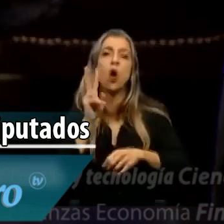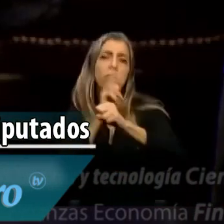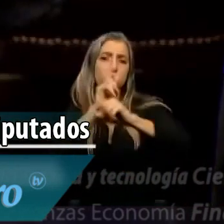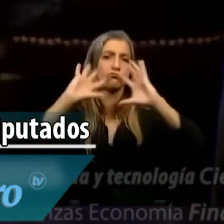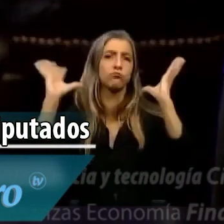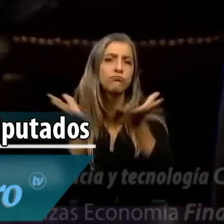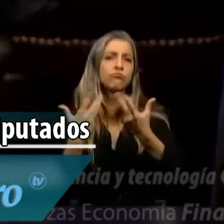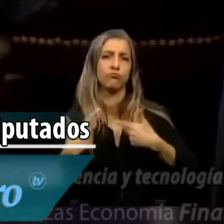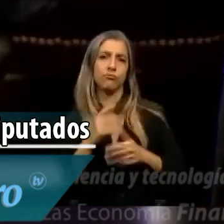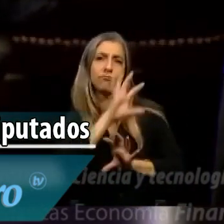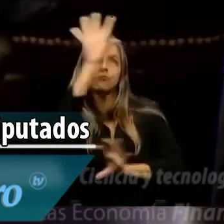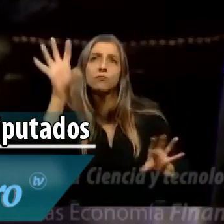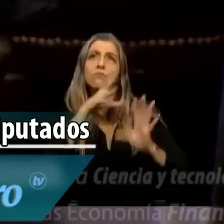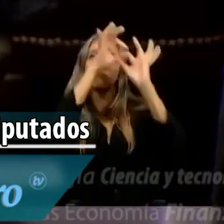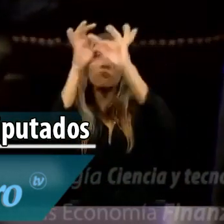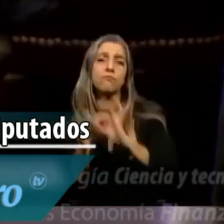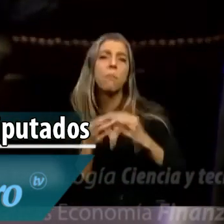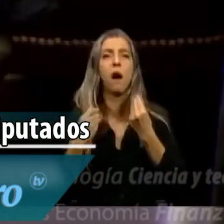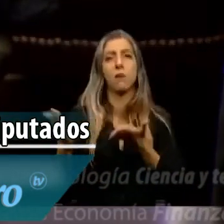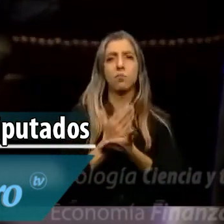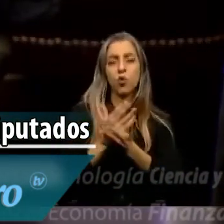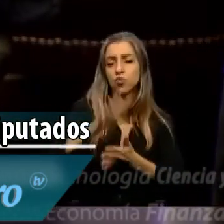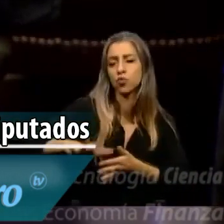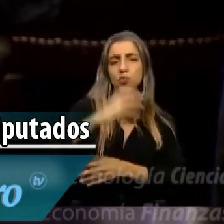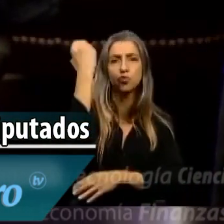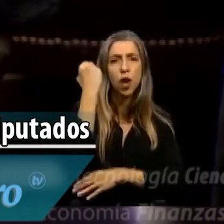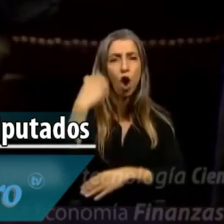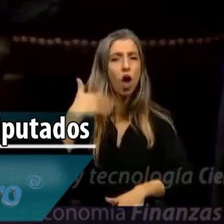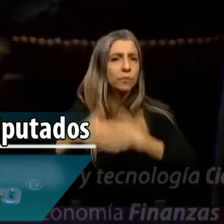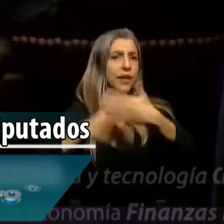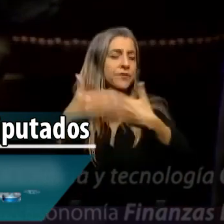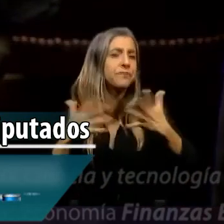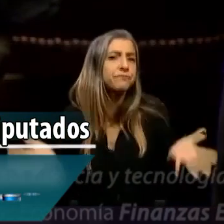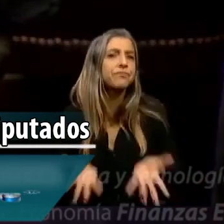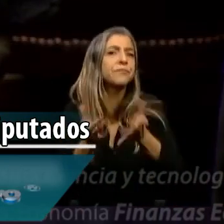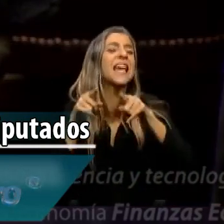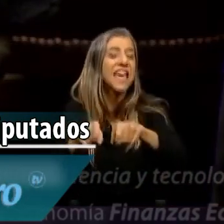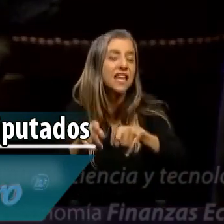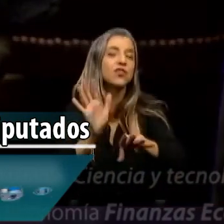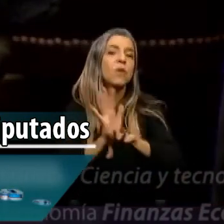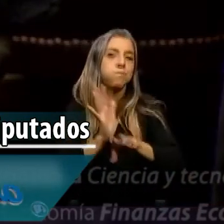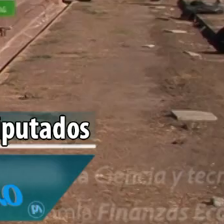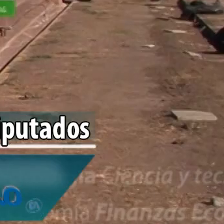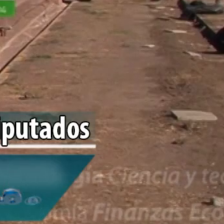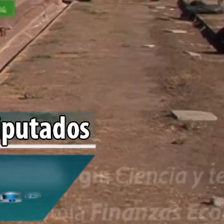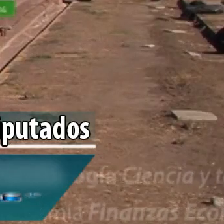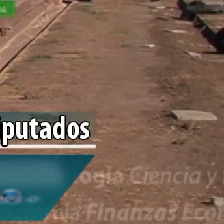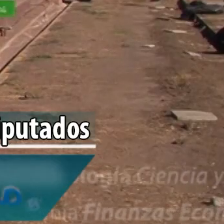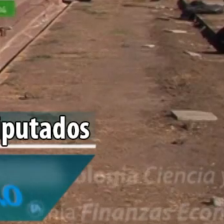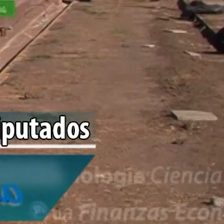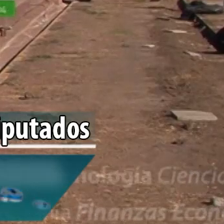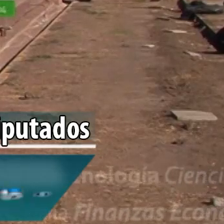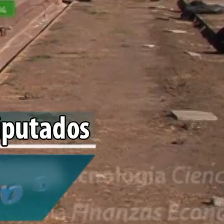federal desarrollada en la producción, el crecimiento económico y la productividad, sea lo que nos permita poner a Argentina de pie. El